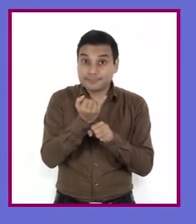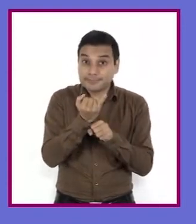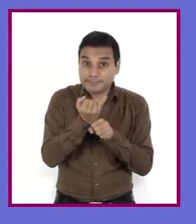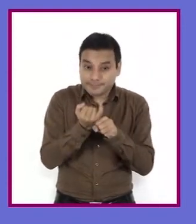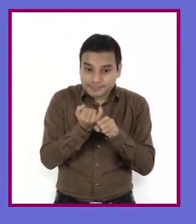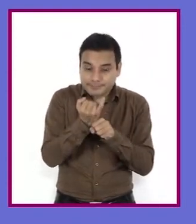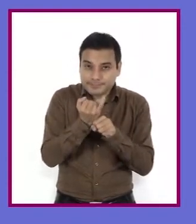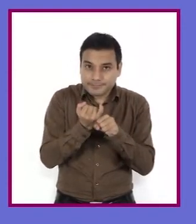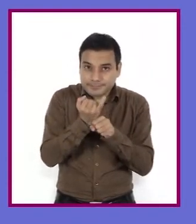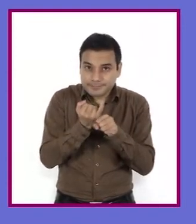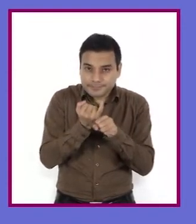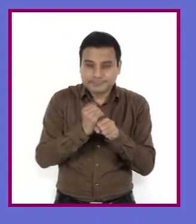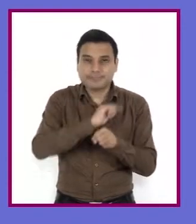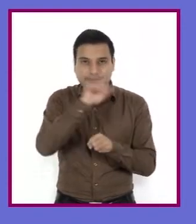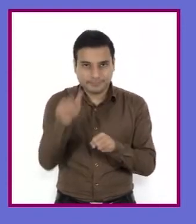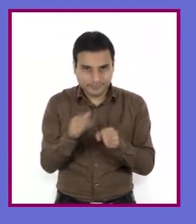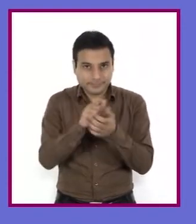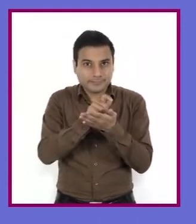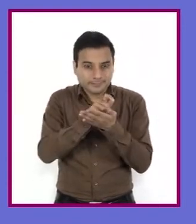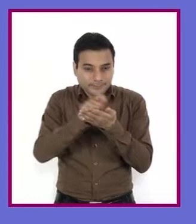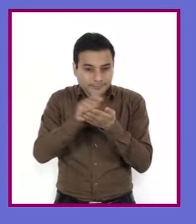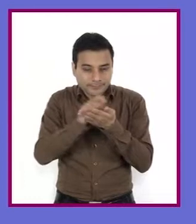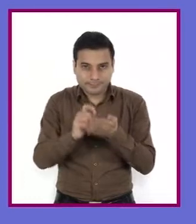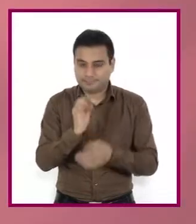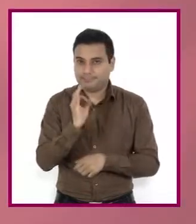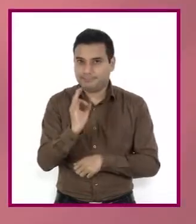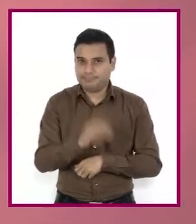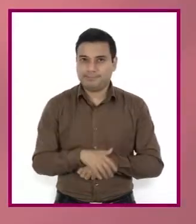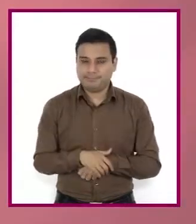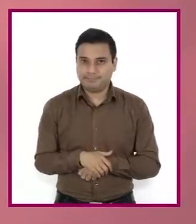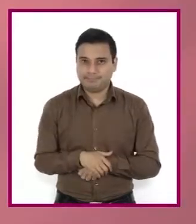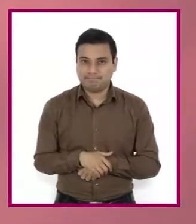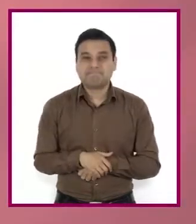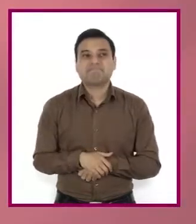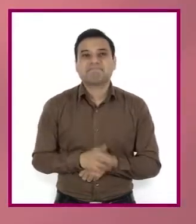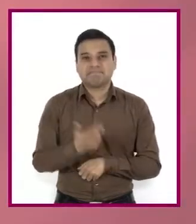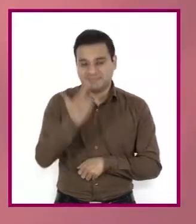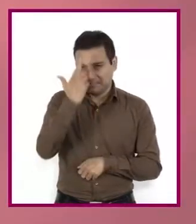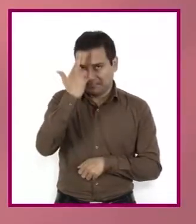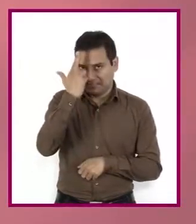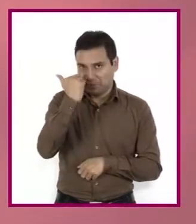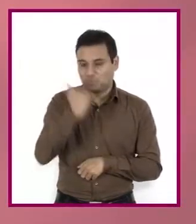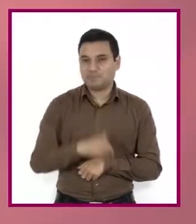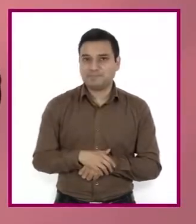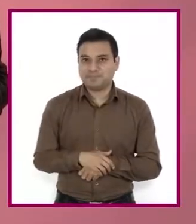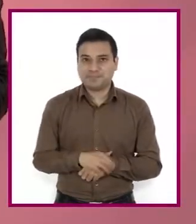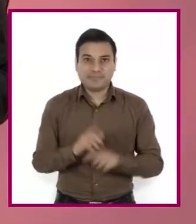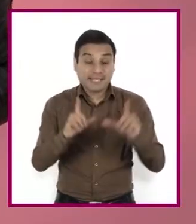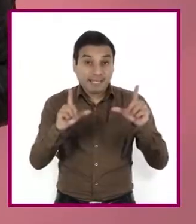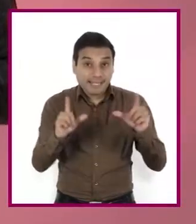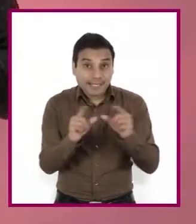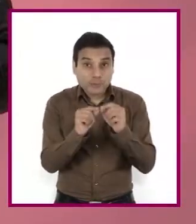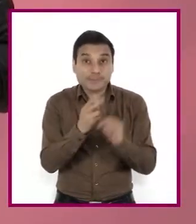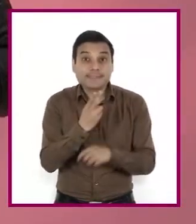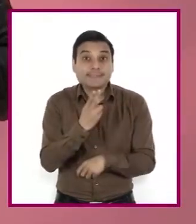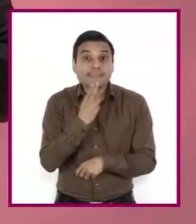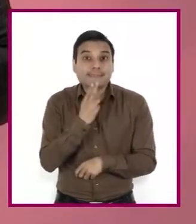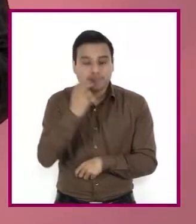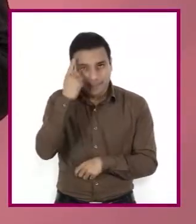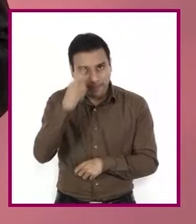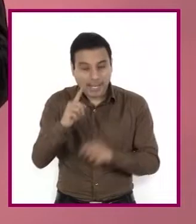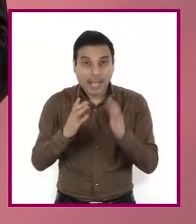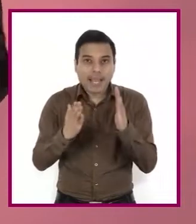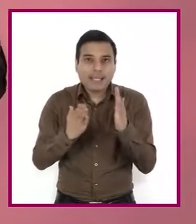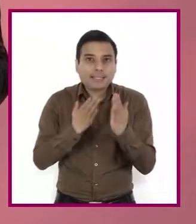porque nos interesa un tema entre otras. Tiene razón, profesor. El resumen es de gran utilidad a la hora de estudiar